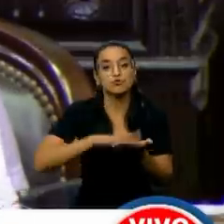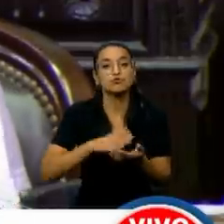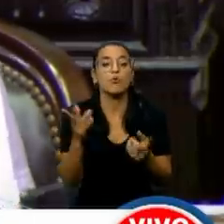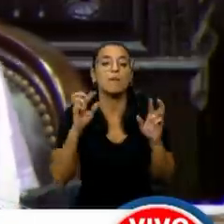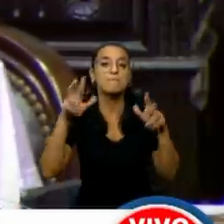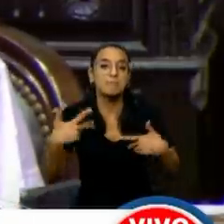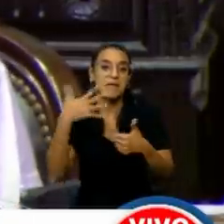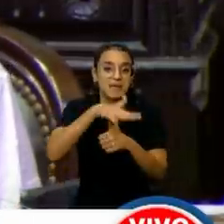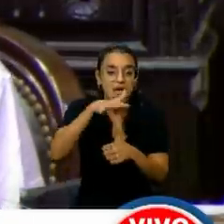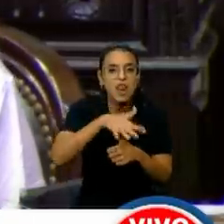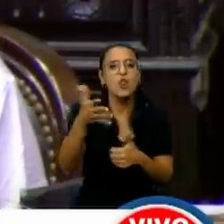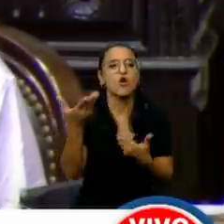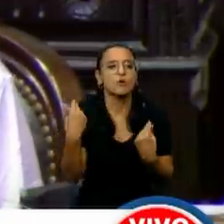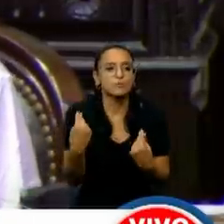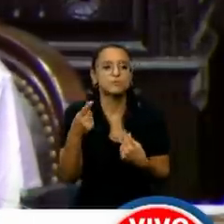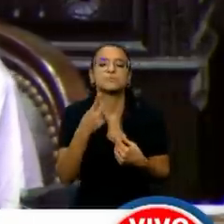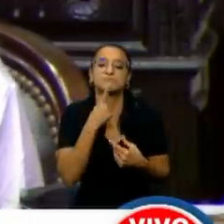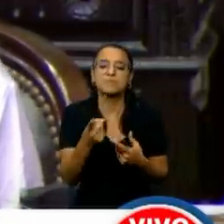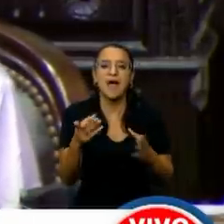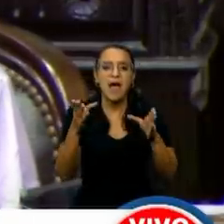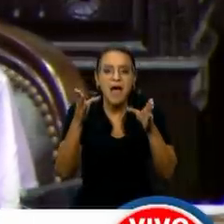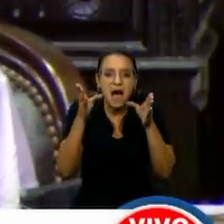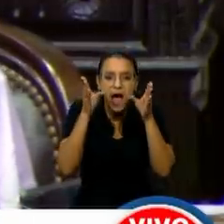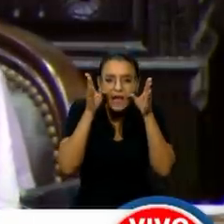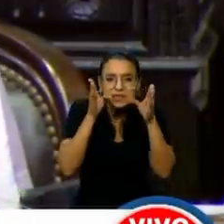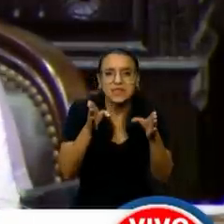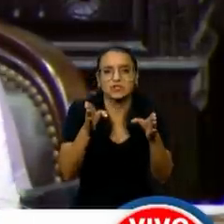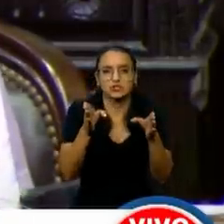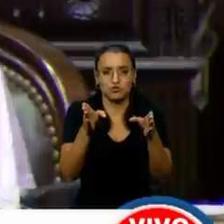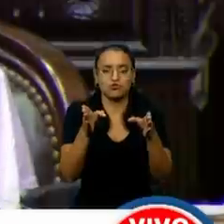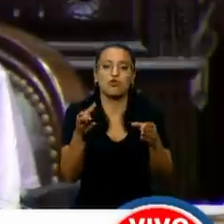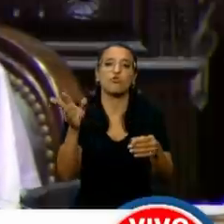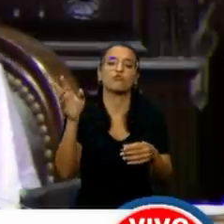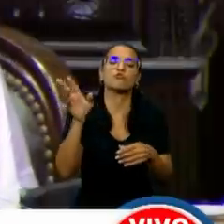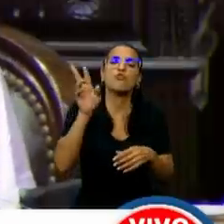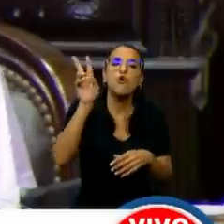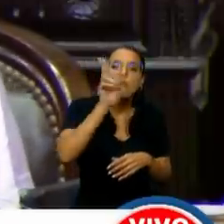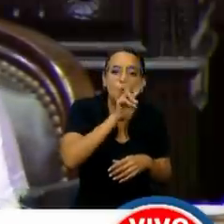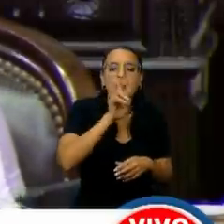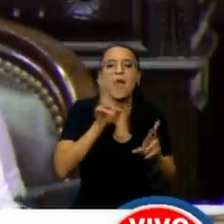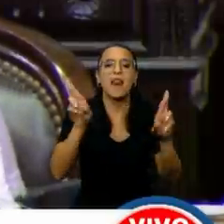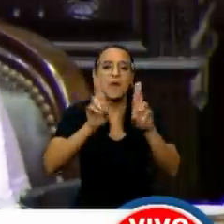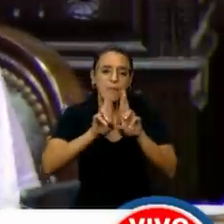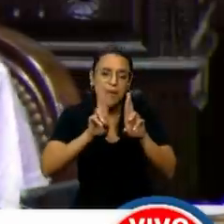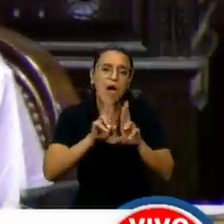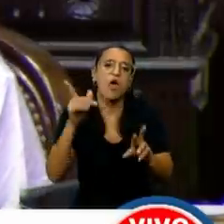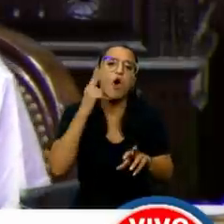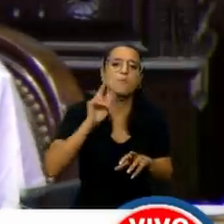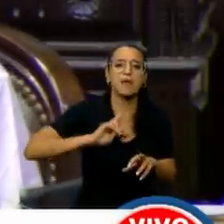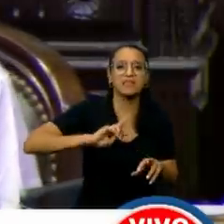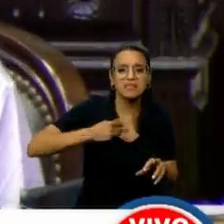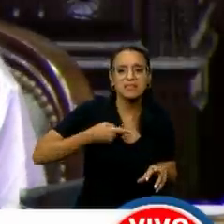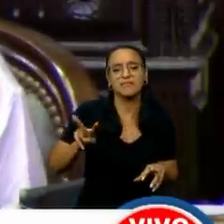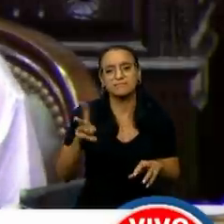estamos pensando en políticas que implican la atención concreta de mujeres de lesbianas varones trans travestis